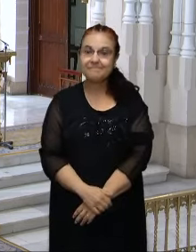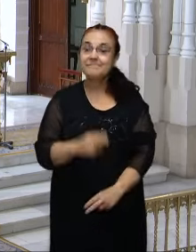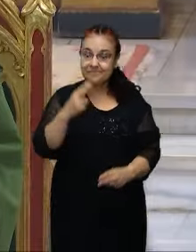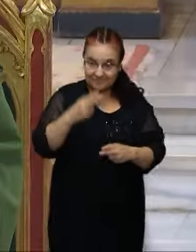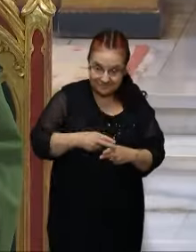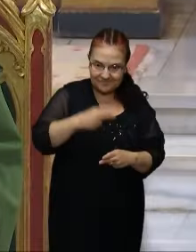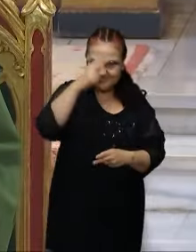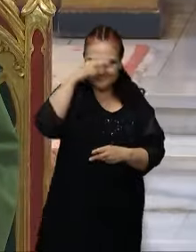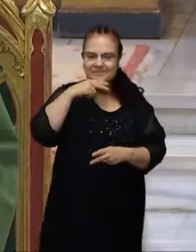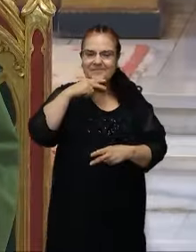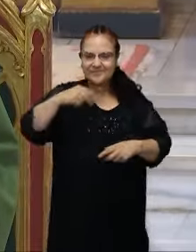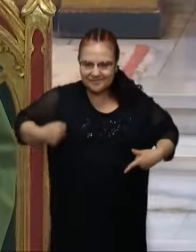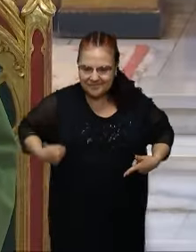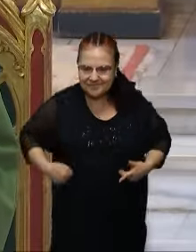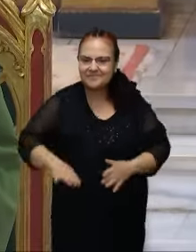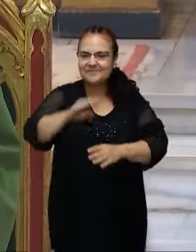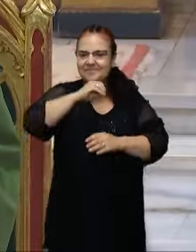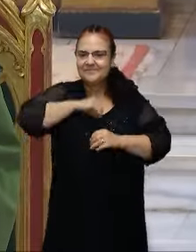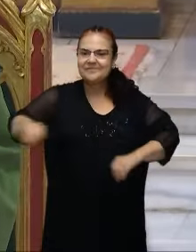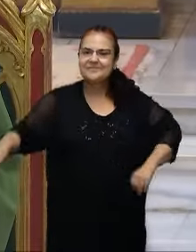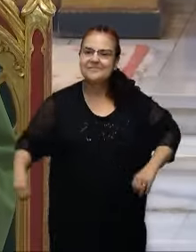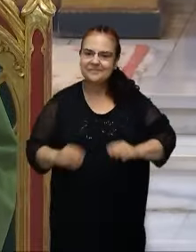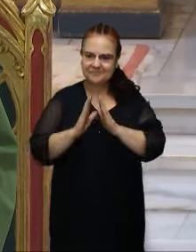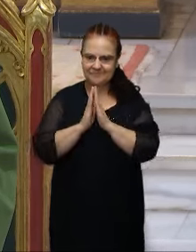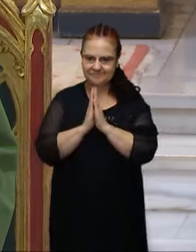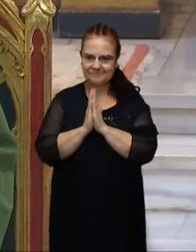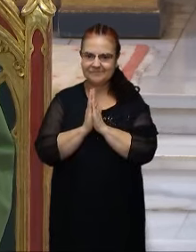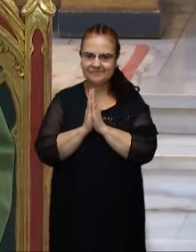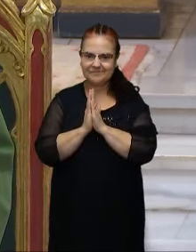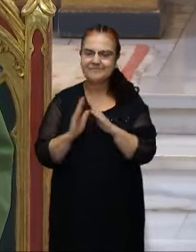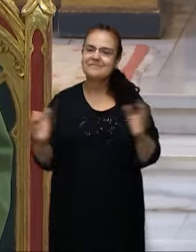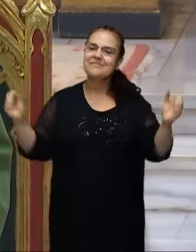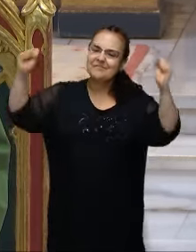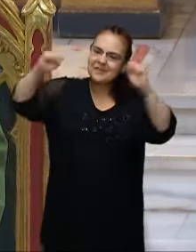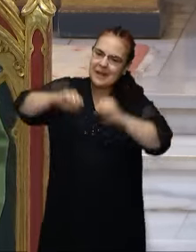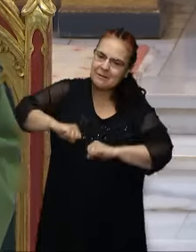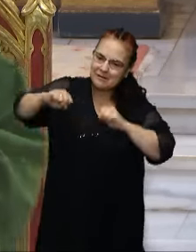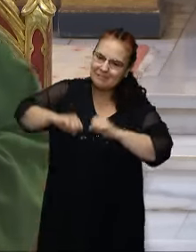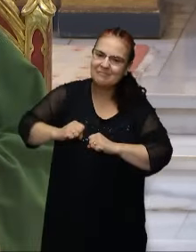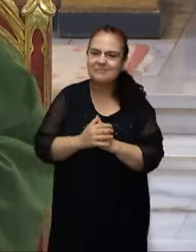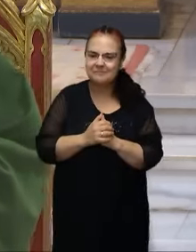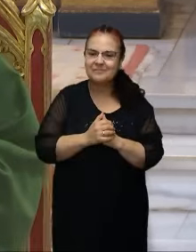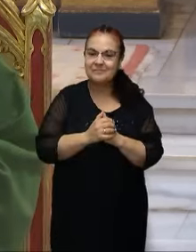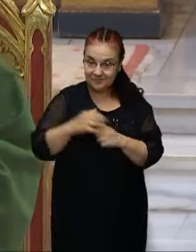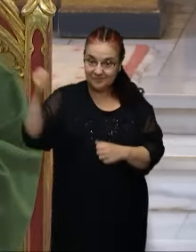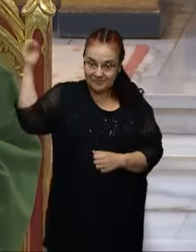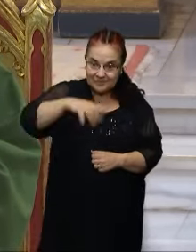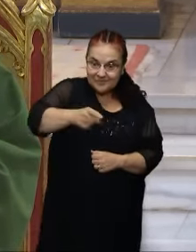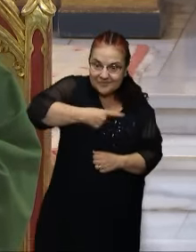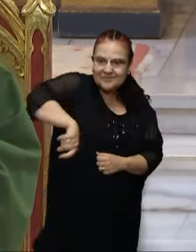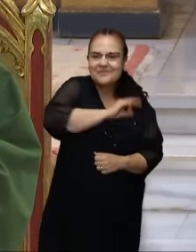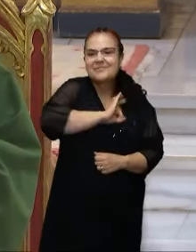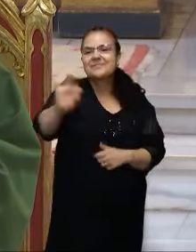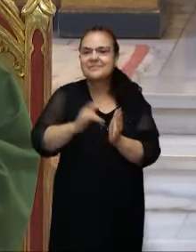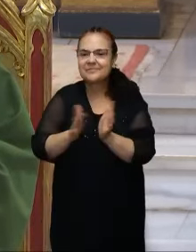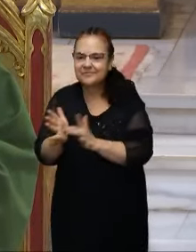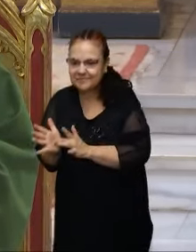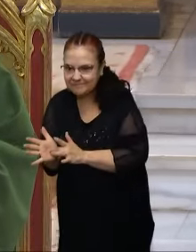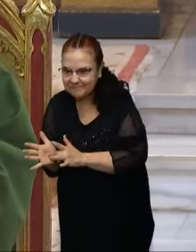En el nombre del Padre, y del Hijo, y del Espíritu Santo. La gracia de nuestro